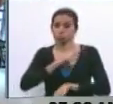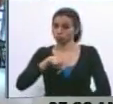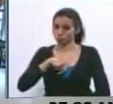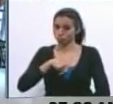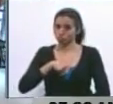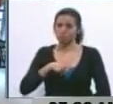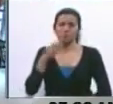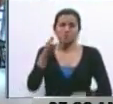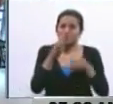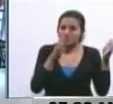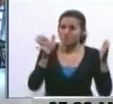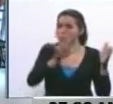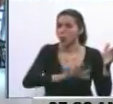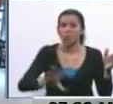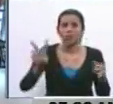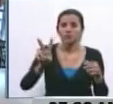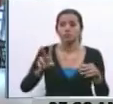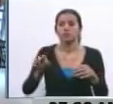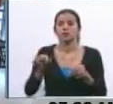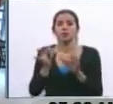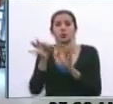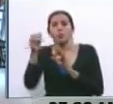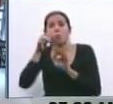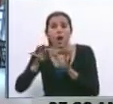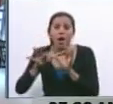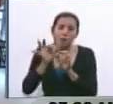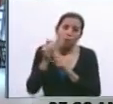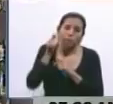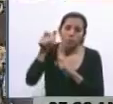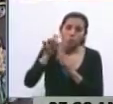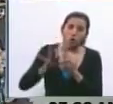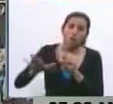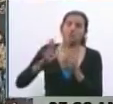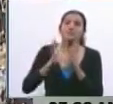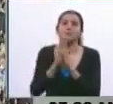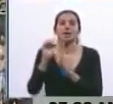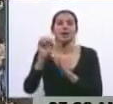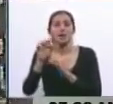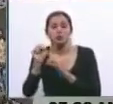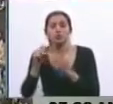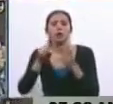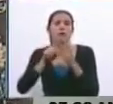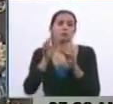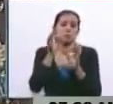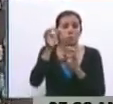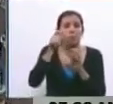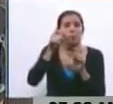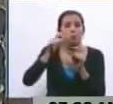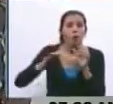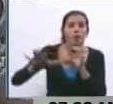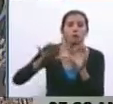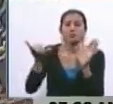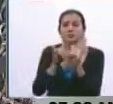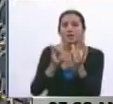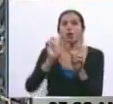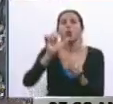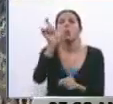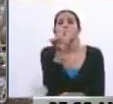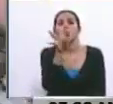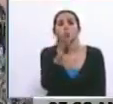país. Estamos desde Castillete hasta San Carlos de Río Negro, hasta frontera con Guyana. O